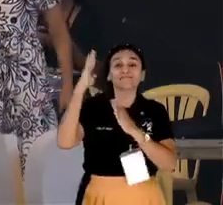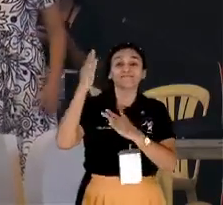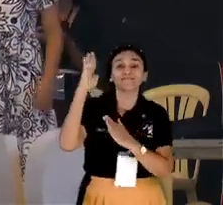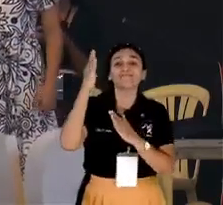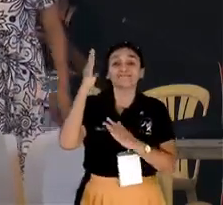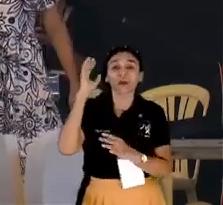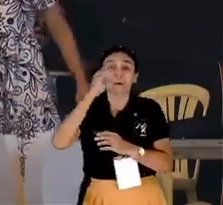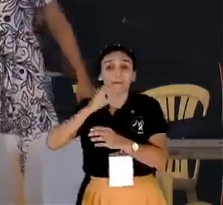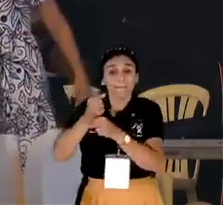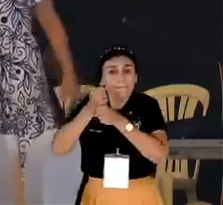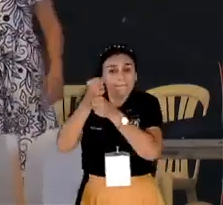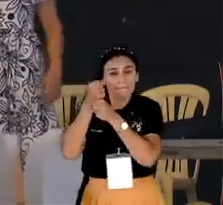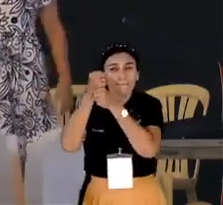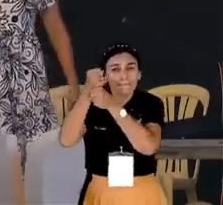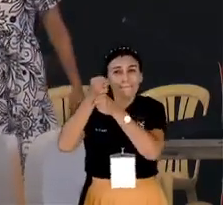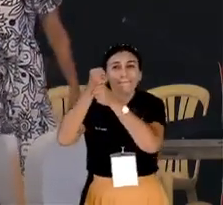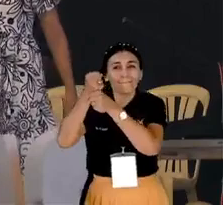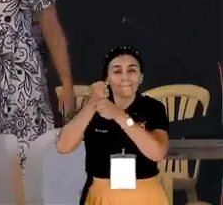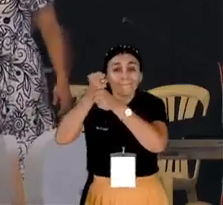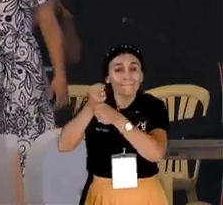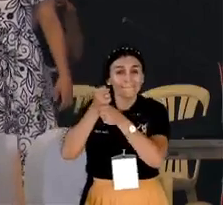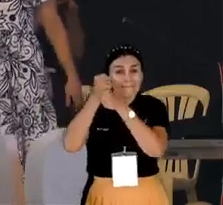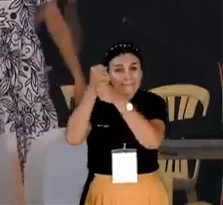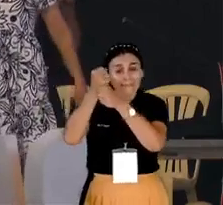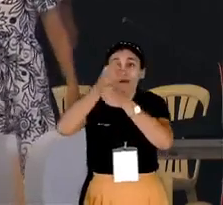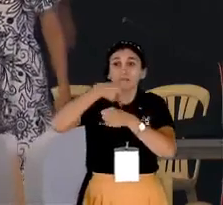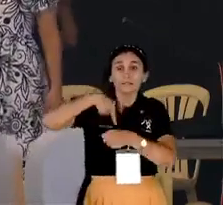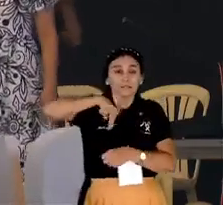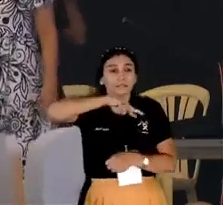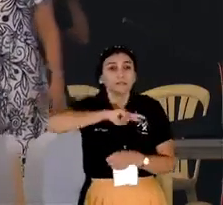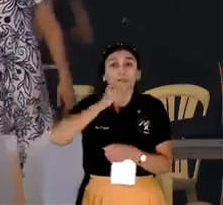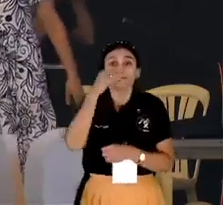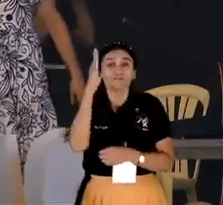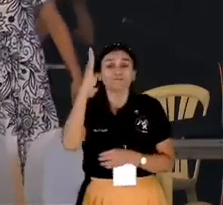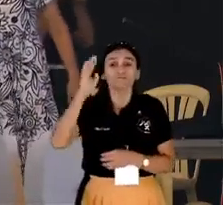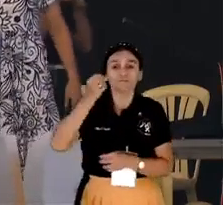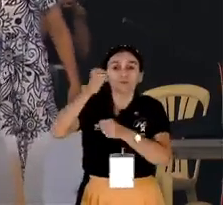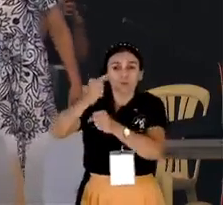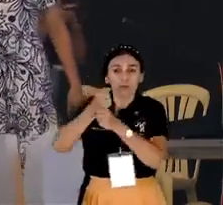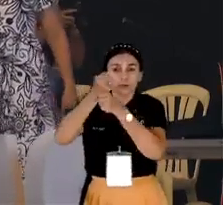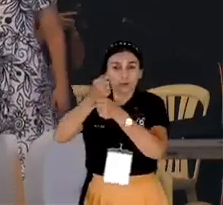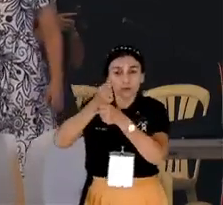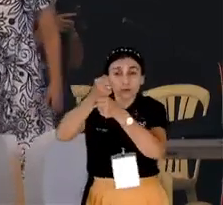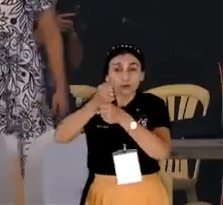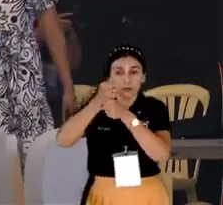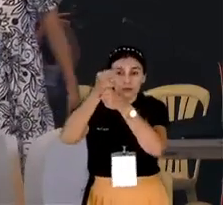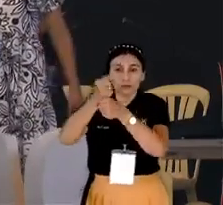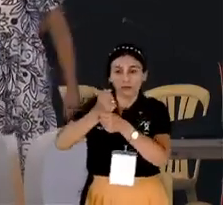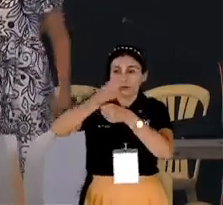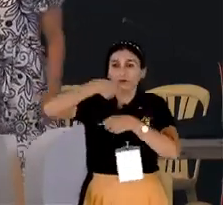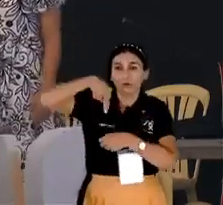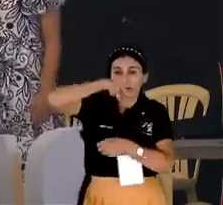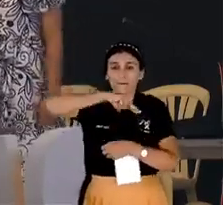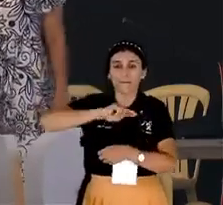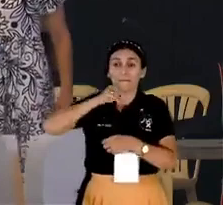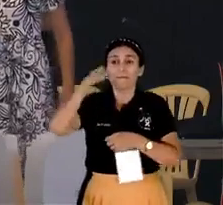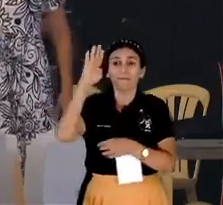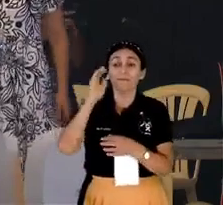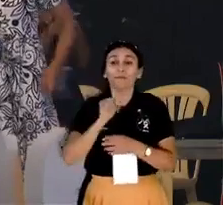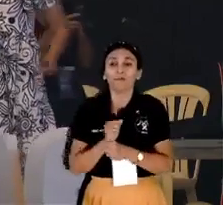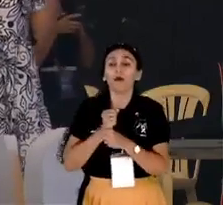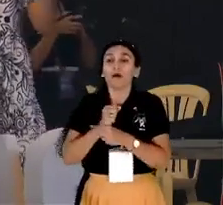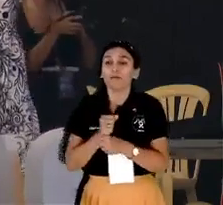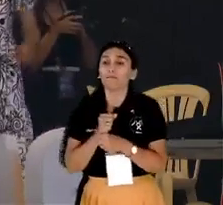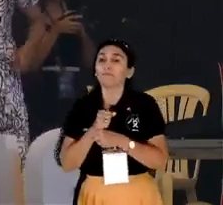Dios, poderoso es nuestro Dios, poderoso es nuestro Dios, poderoso es nuestro Dios, poderoso es nuestro Dios. Y esta es